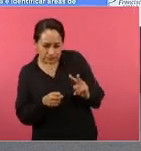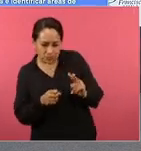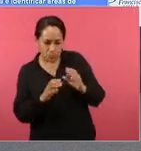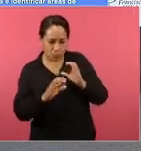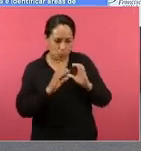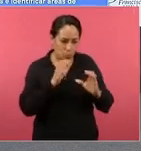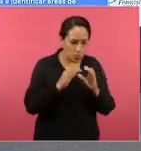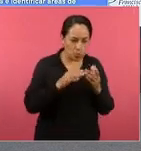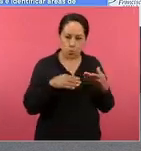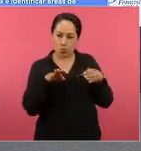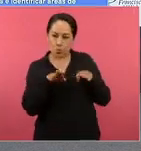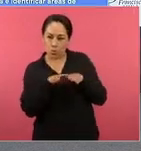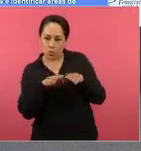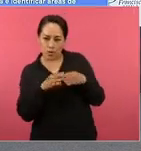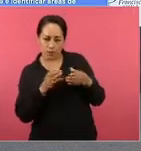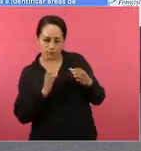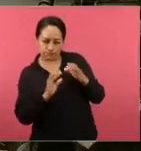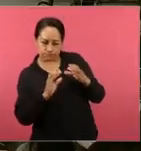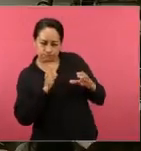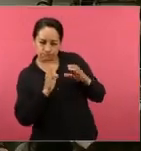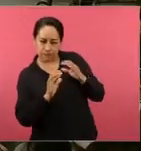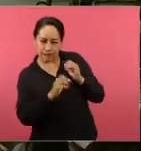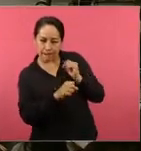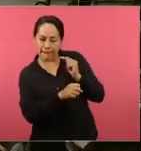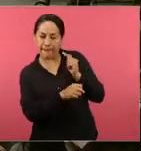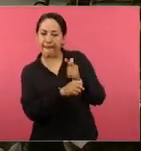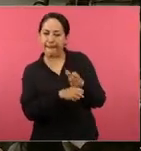de retroalimentación. Siguiente, por favor.